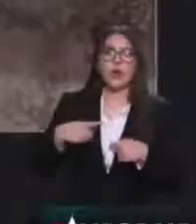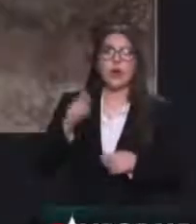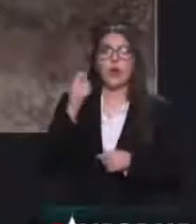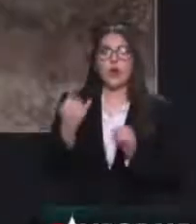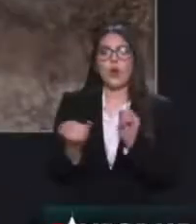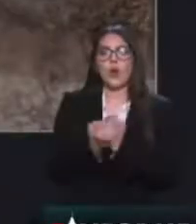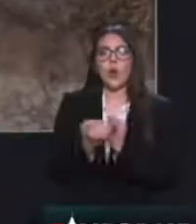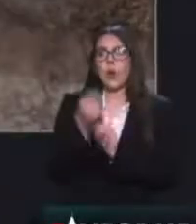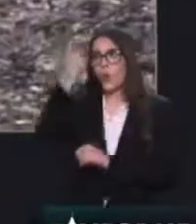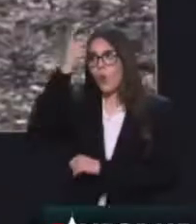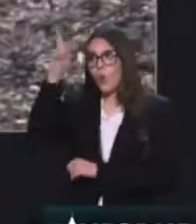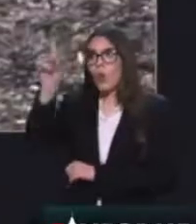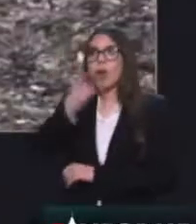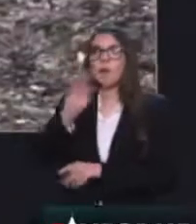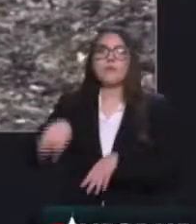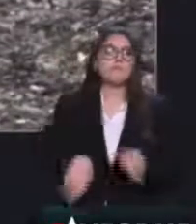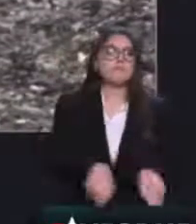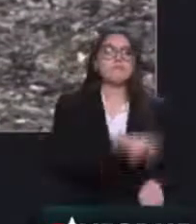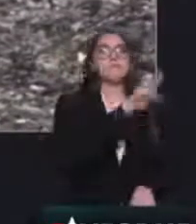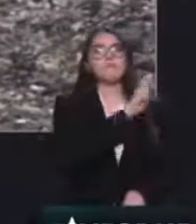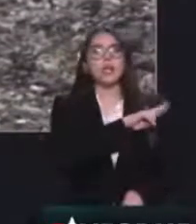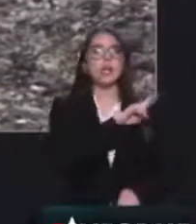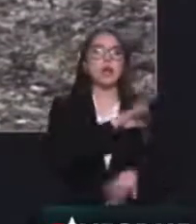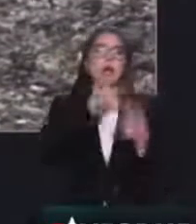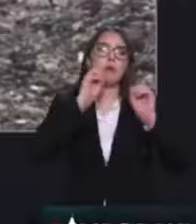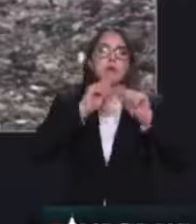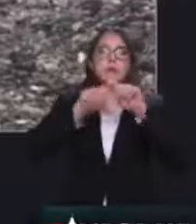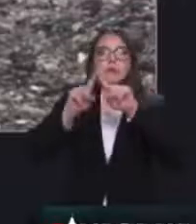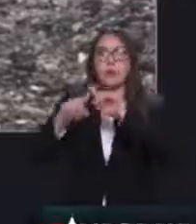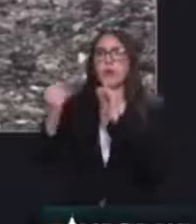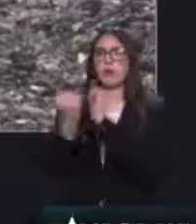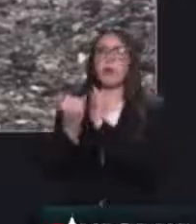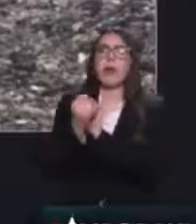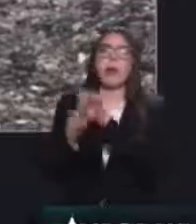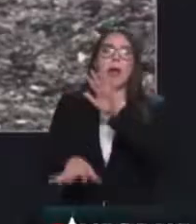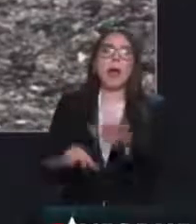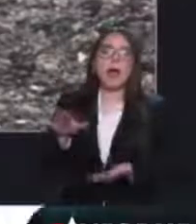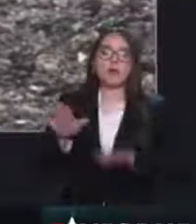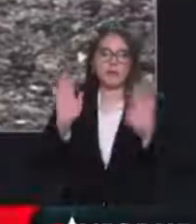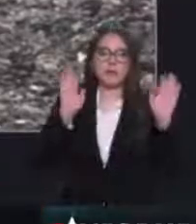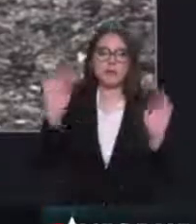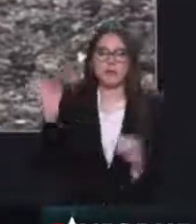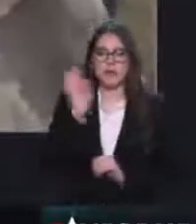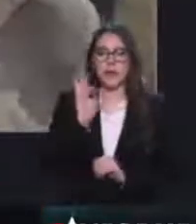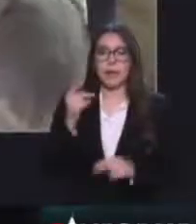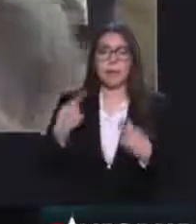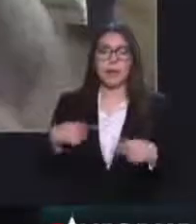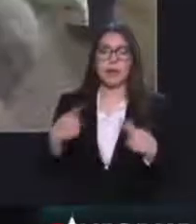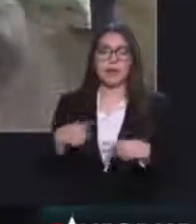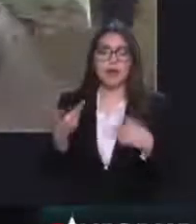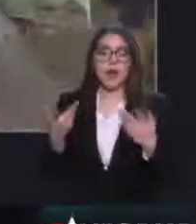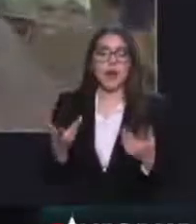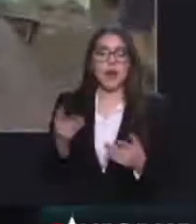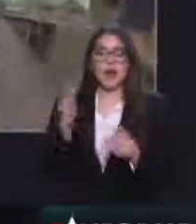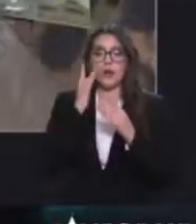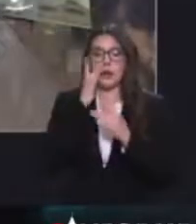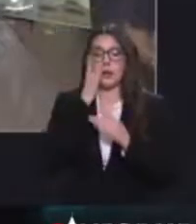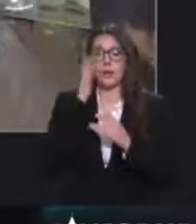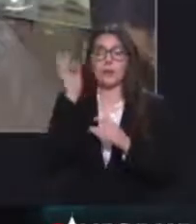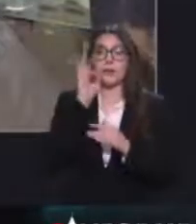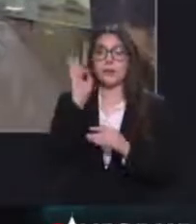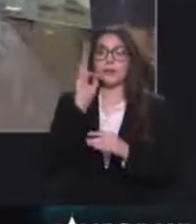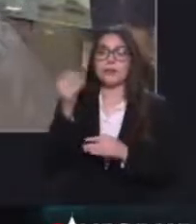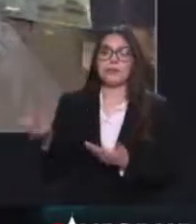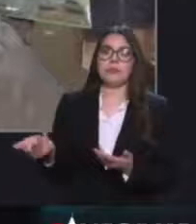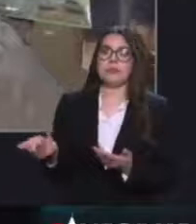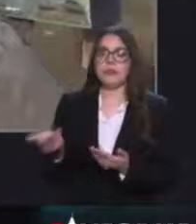afluente, pues la puedes rentar y en general, o incluso, ¿no? Si, digamos, ya si fuera el caso también de la gente más afluente, pues puede recibir